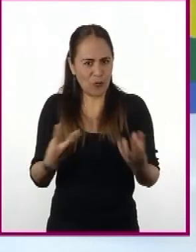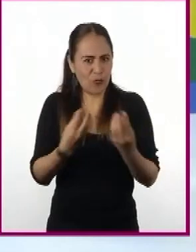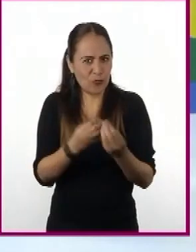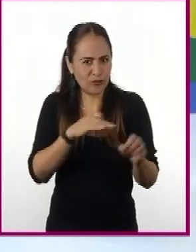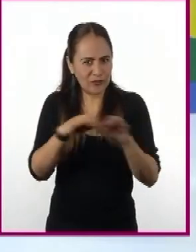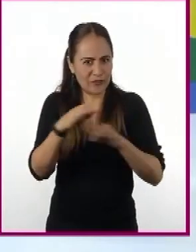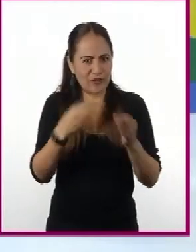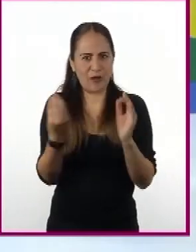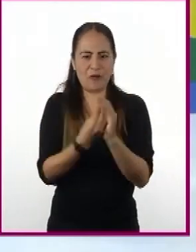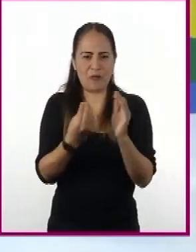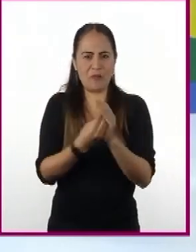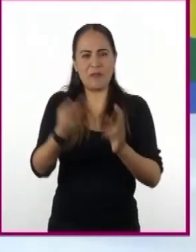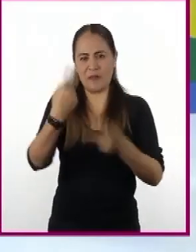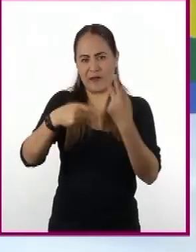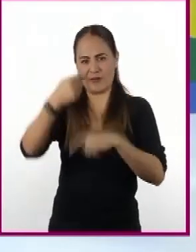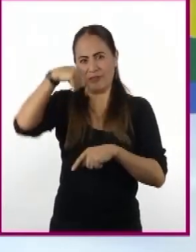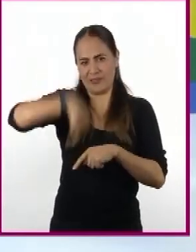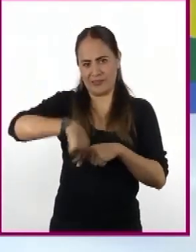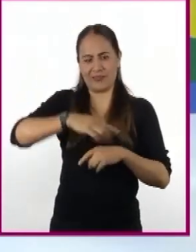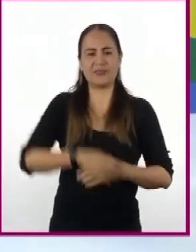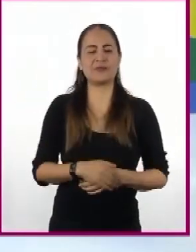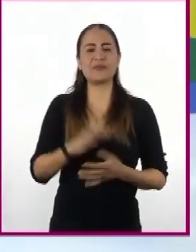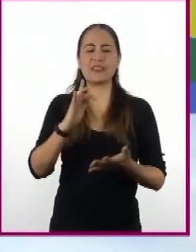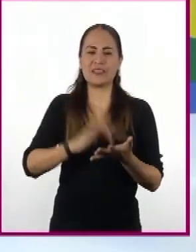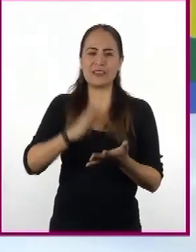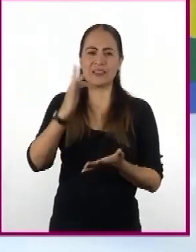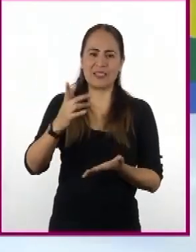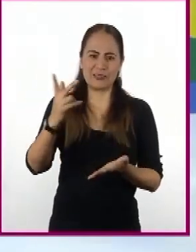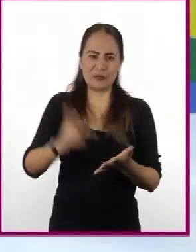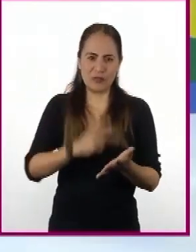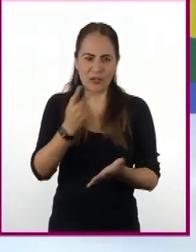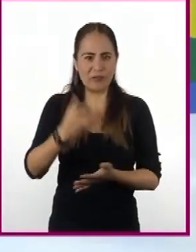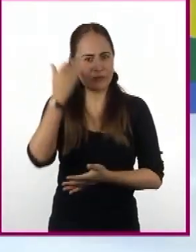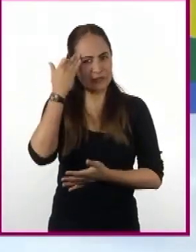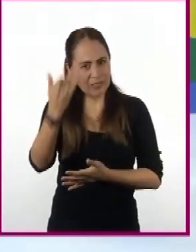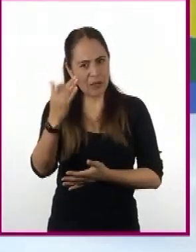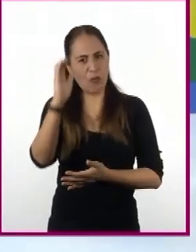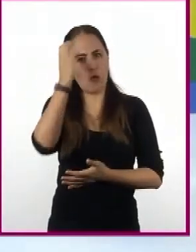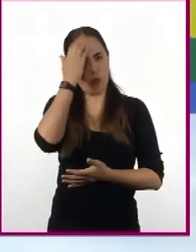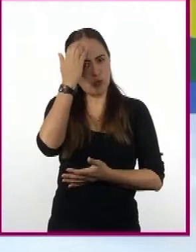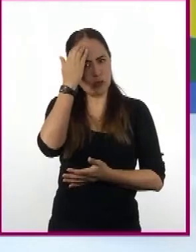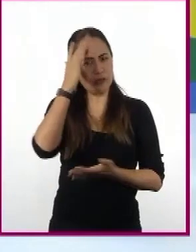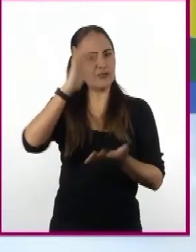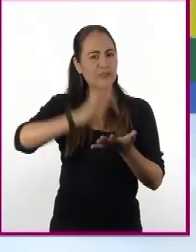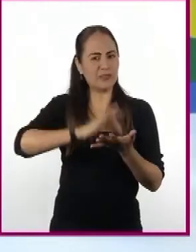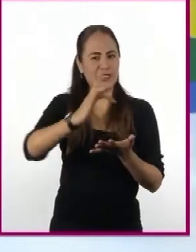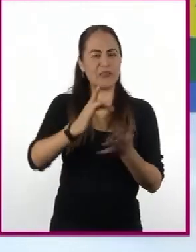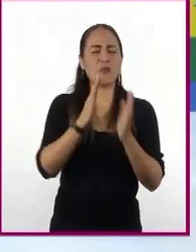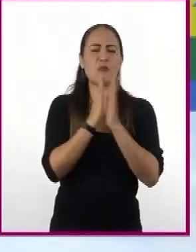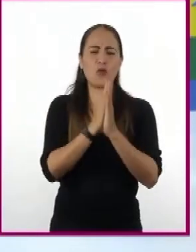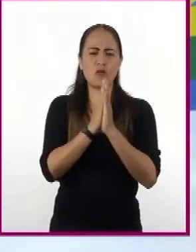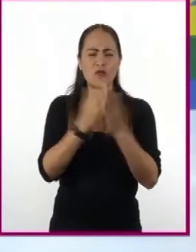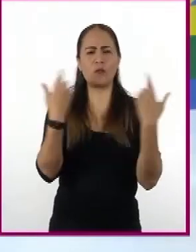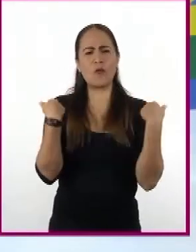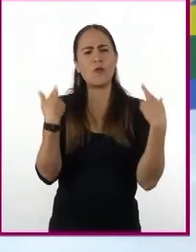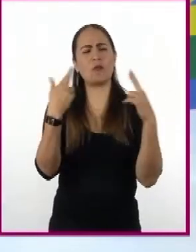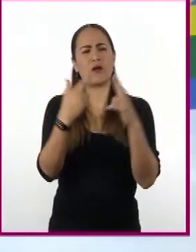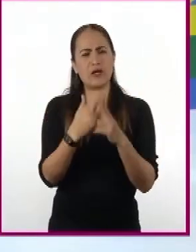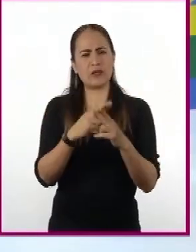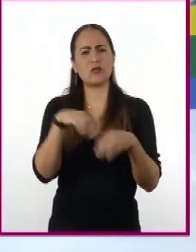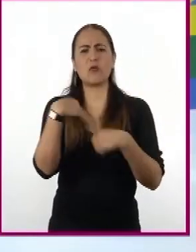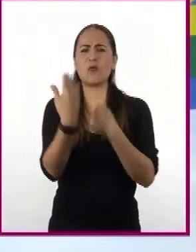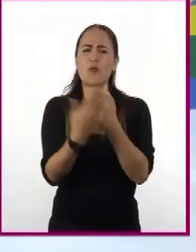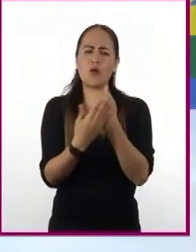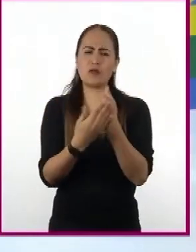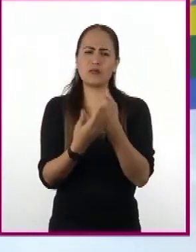sesión. Muchas gracias de nuevo por compartir su tiempo y conocimiento, pero les pido, maestros, que vayan pensando en algo para